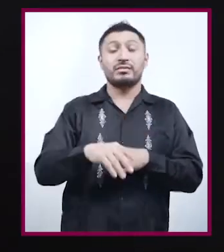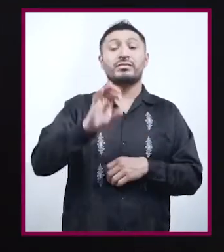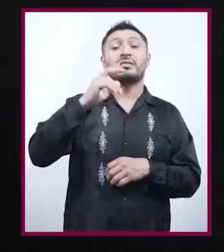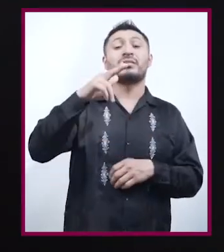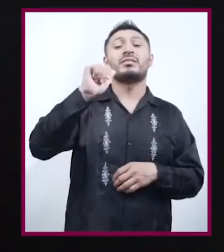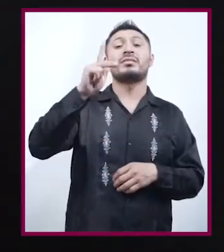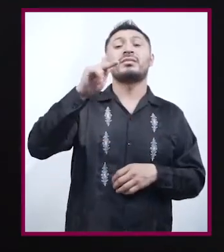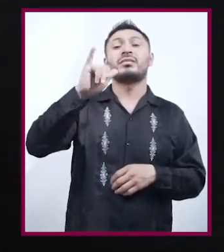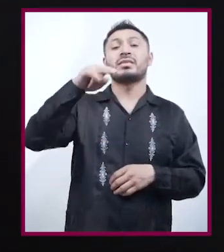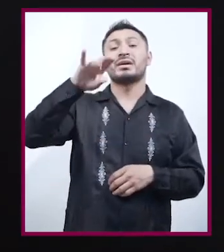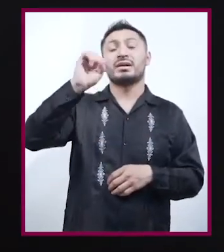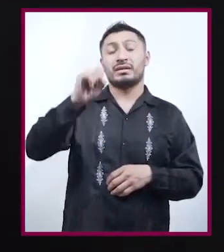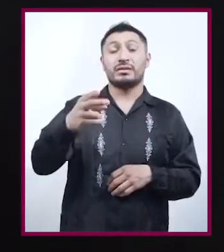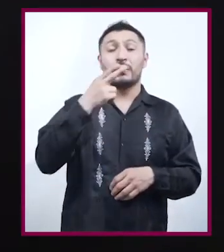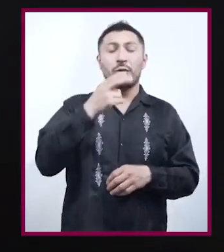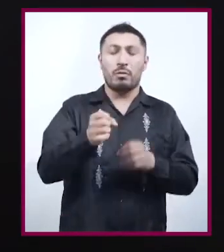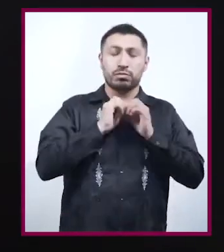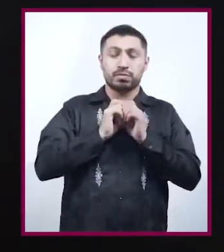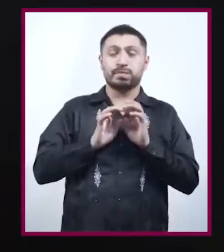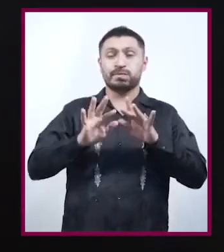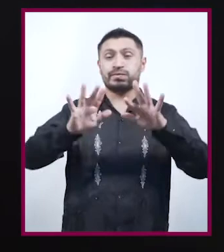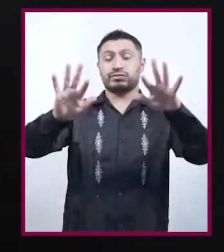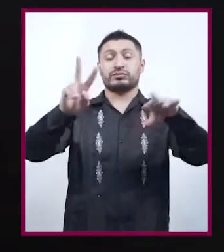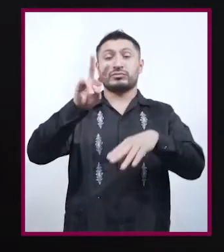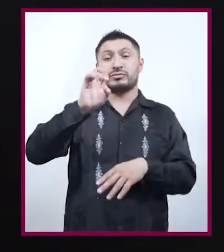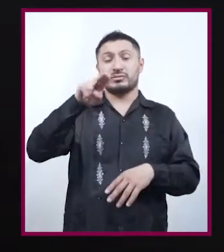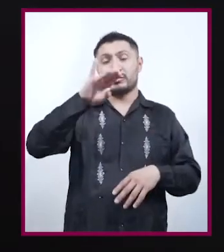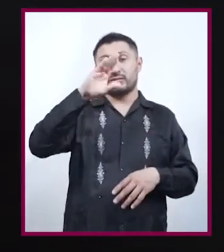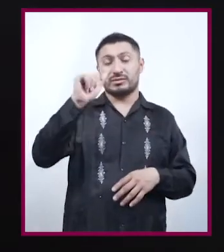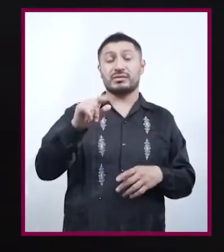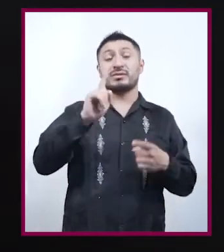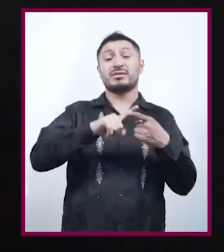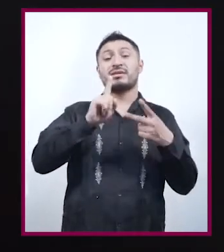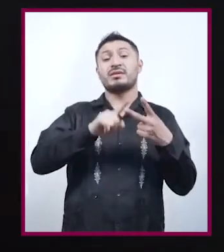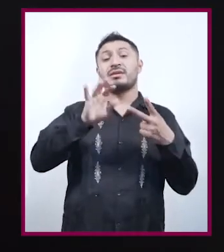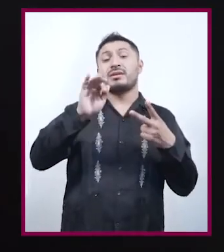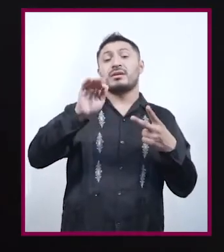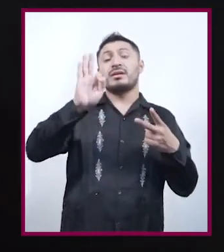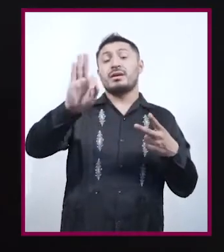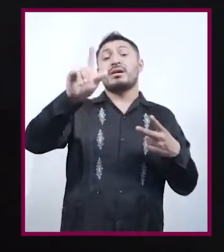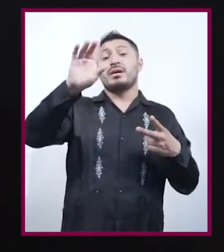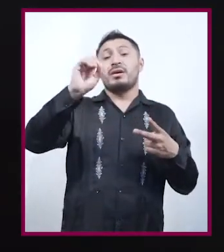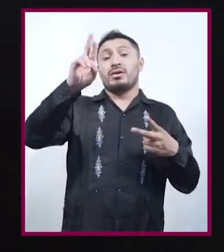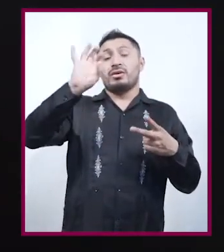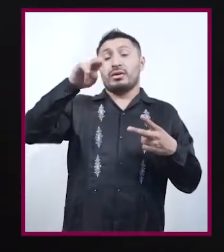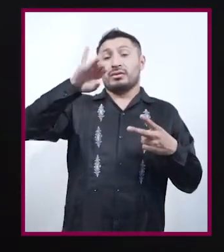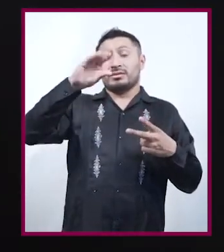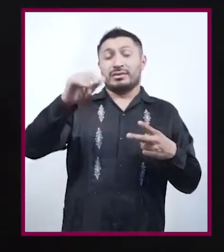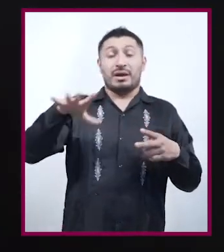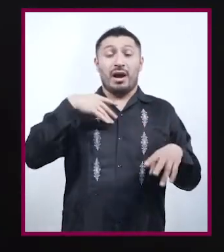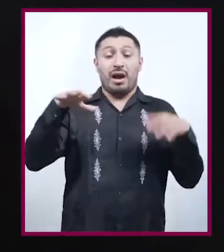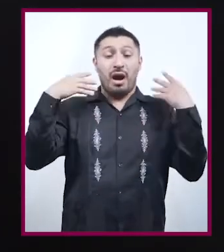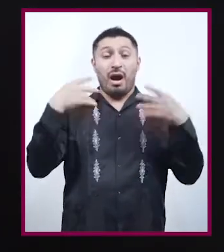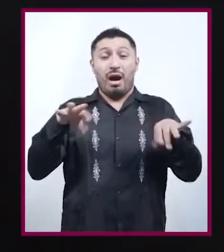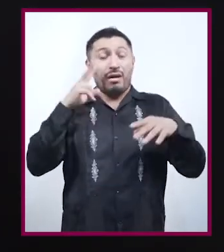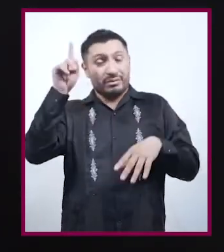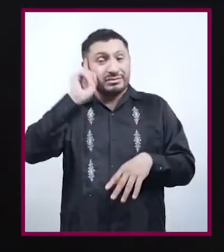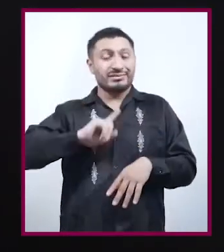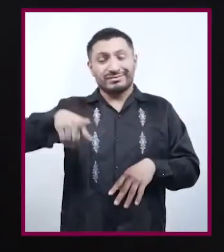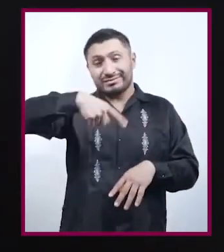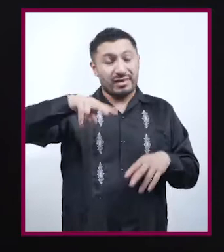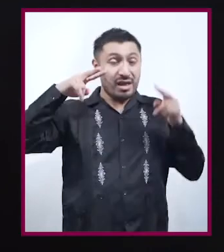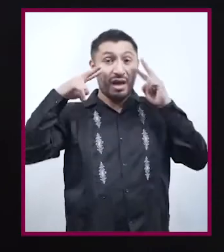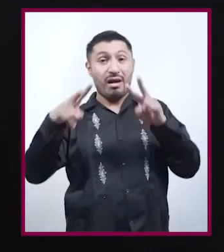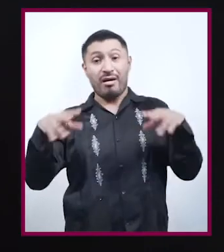Estamos hablando de los chapines. Su uso fue ampliamente extendido en Venecia y Florencia, donde causaron furor, sobre todo entre